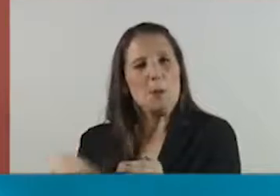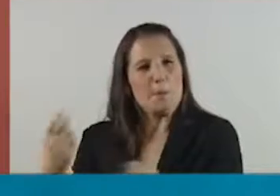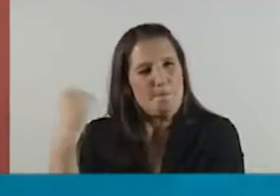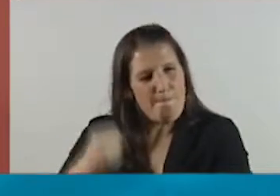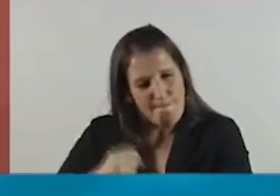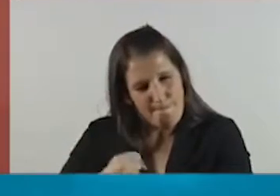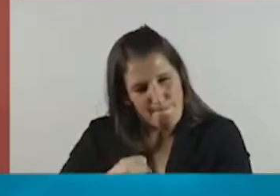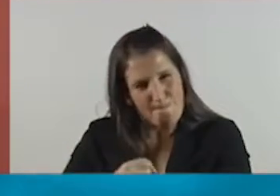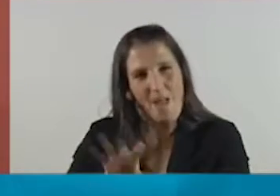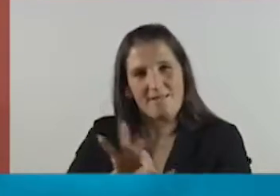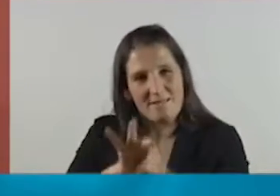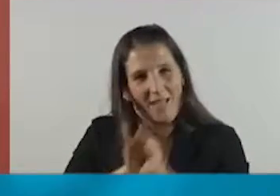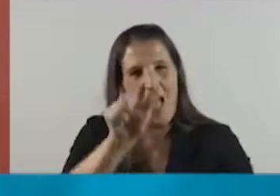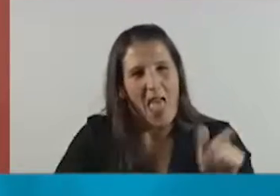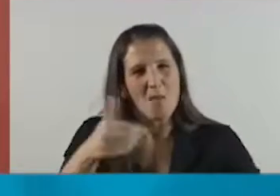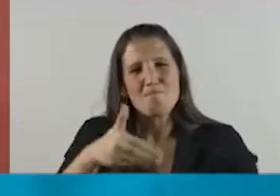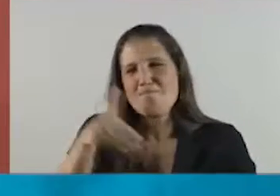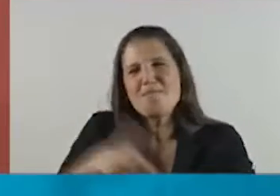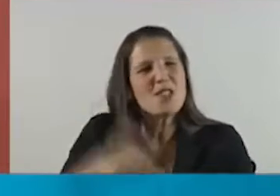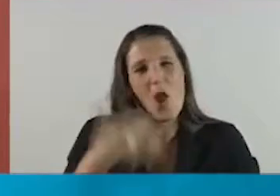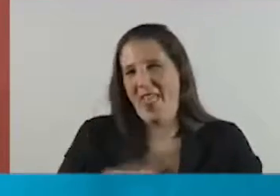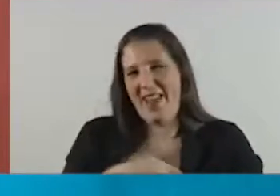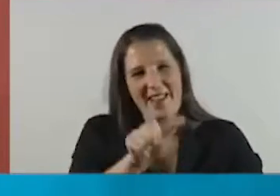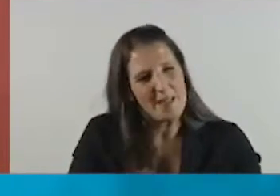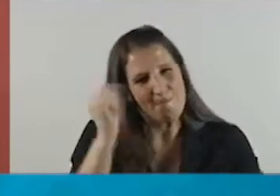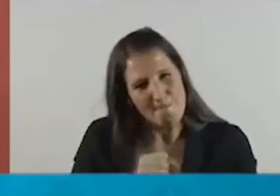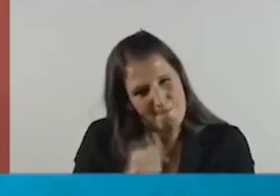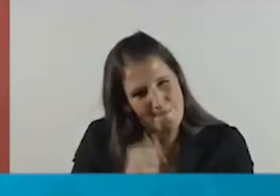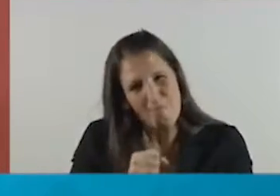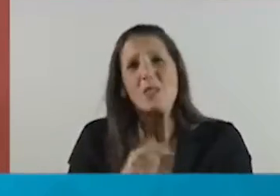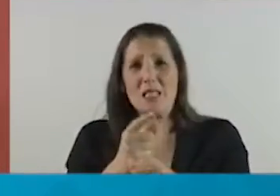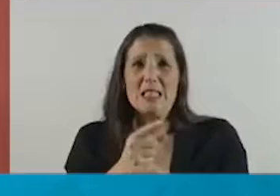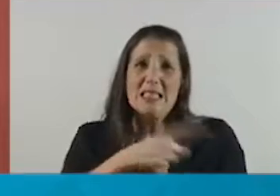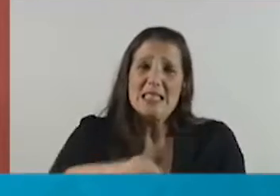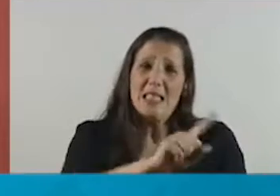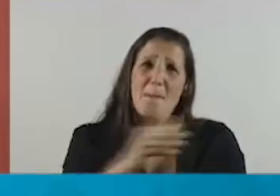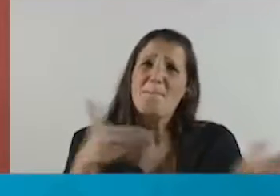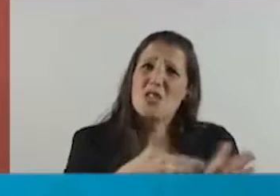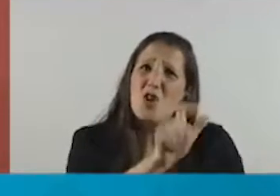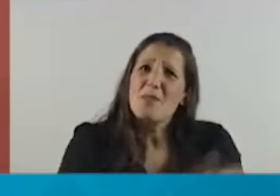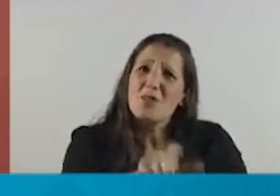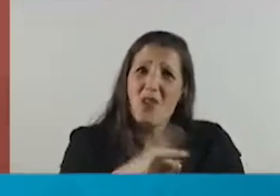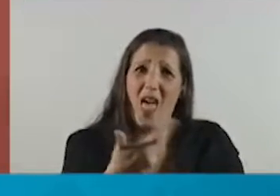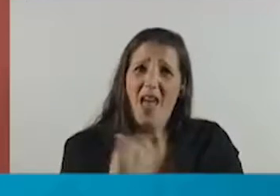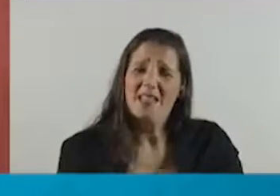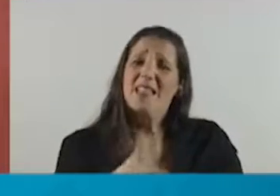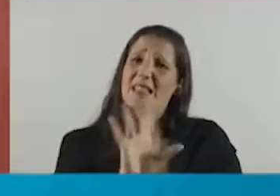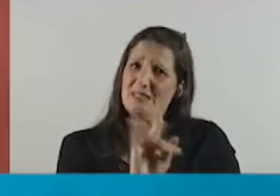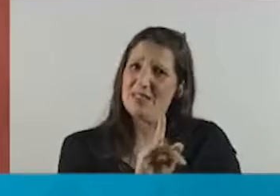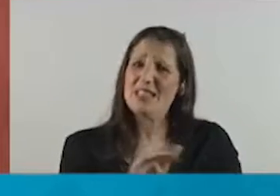millones de argentinos que todavía seguían y siguen viviendo en una situación difícil